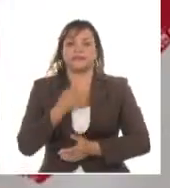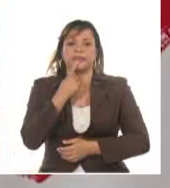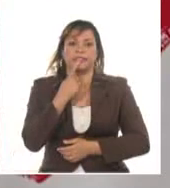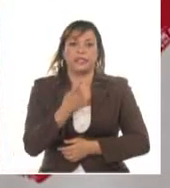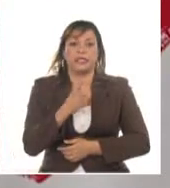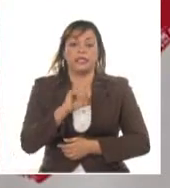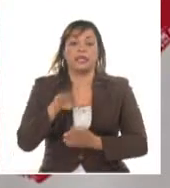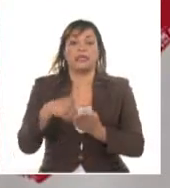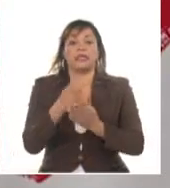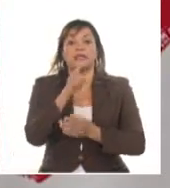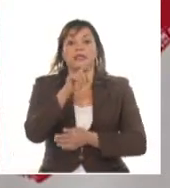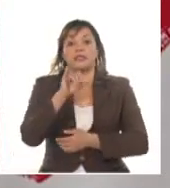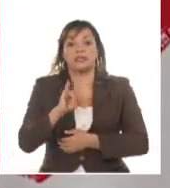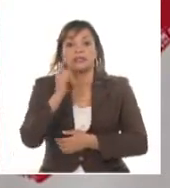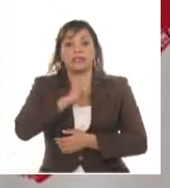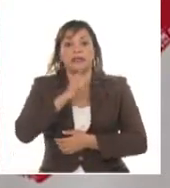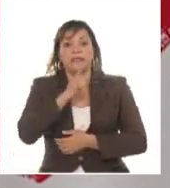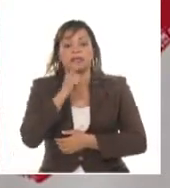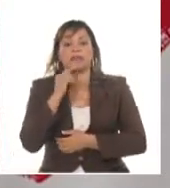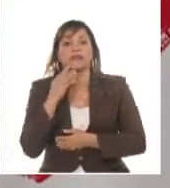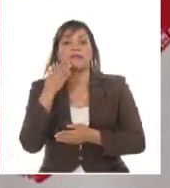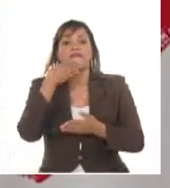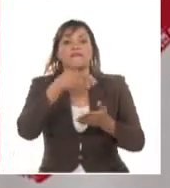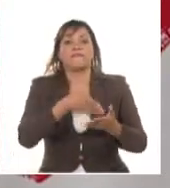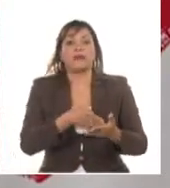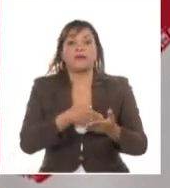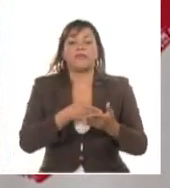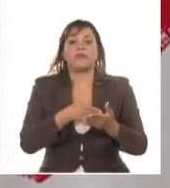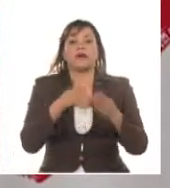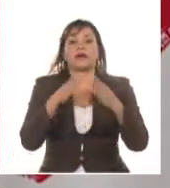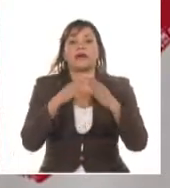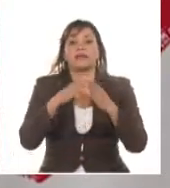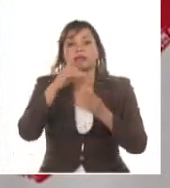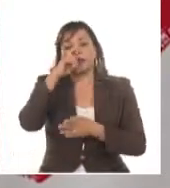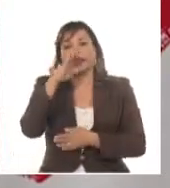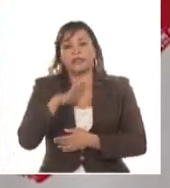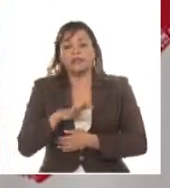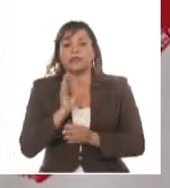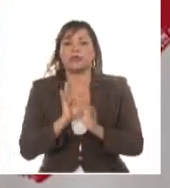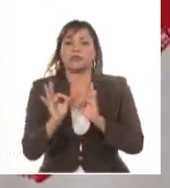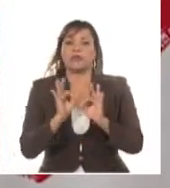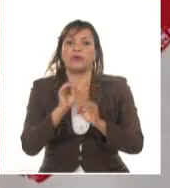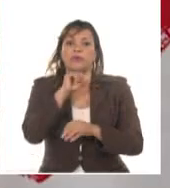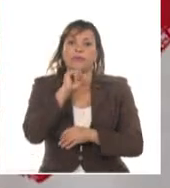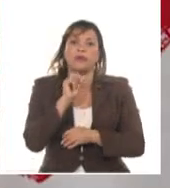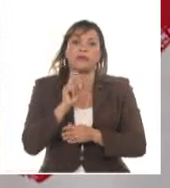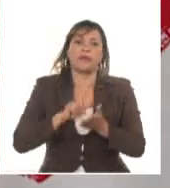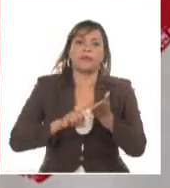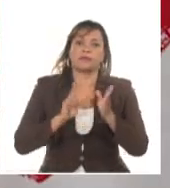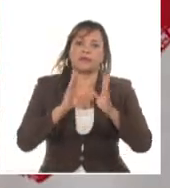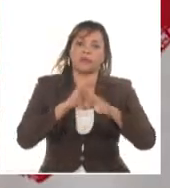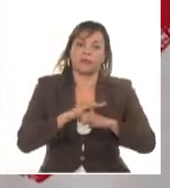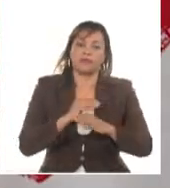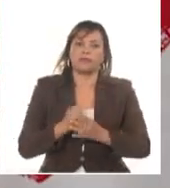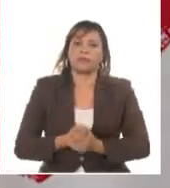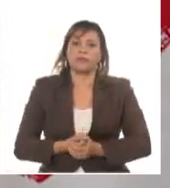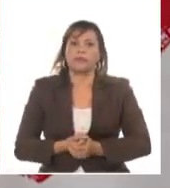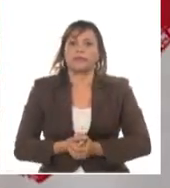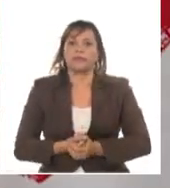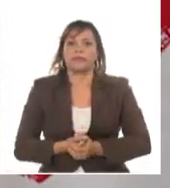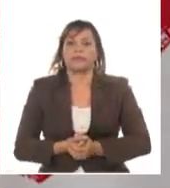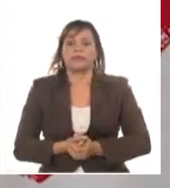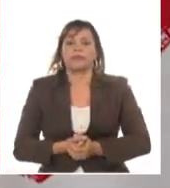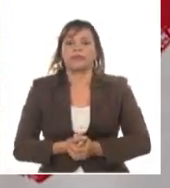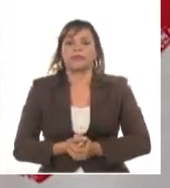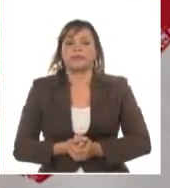niños sin amparo familiar. El 17 vamos a estar en los hospitales pediátricos y en las salas de oncopediatría.